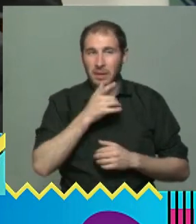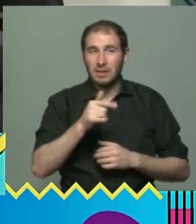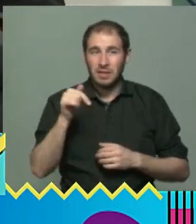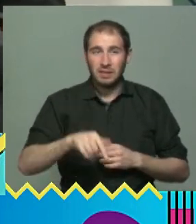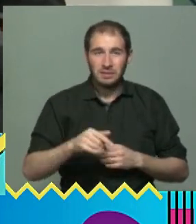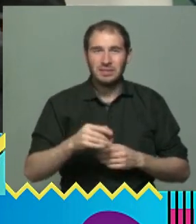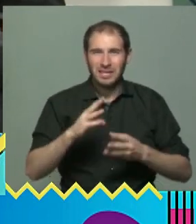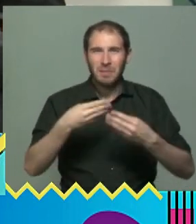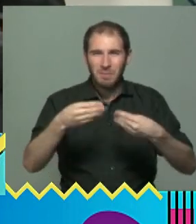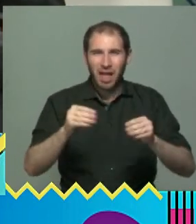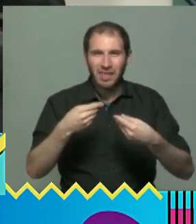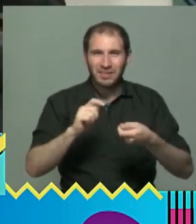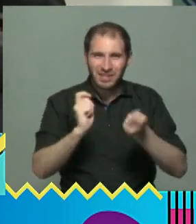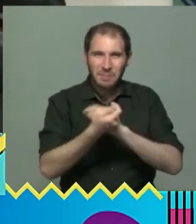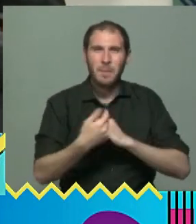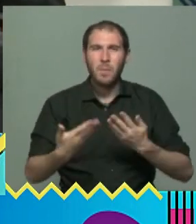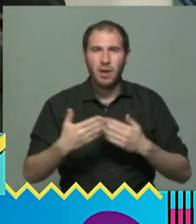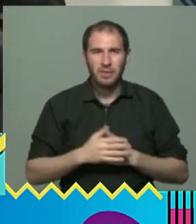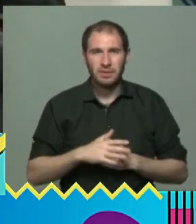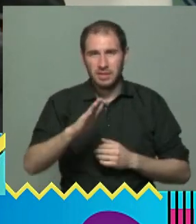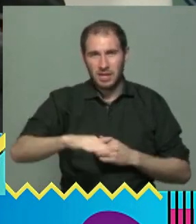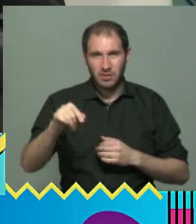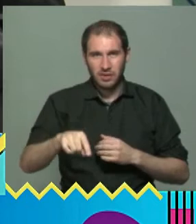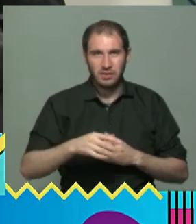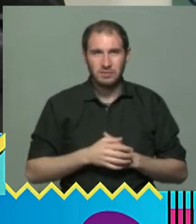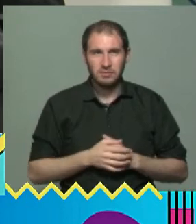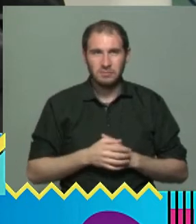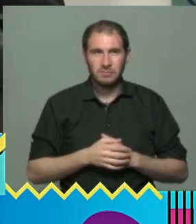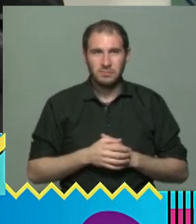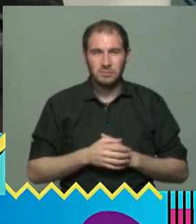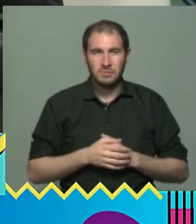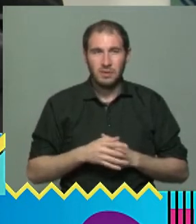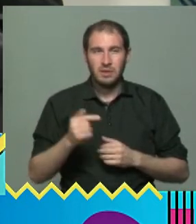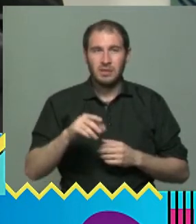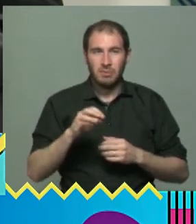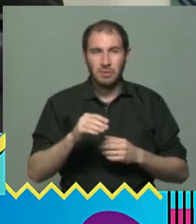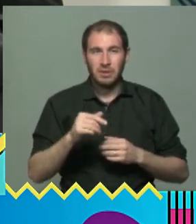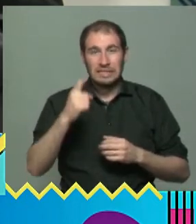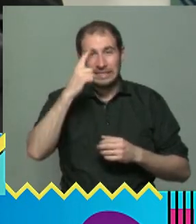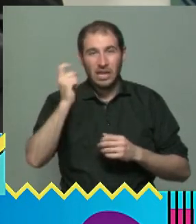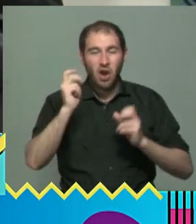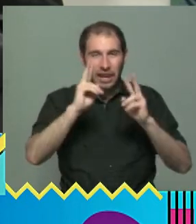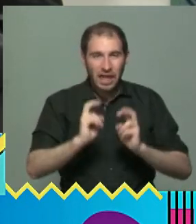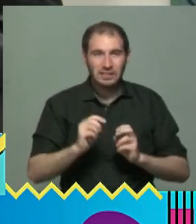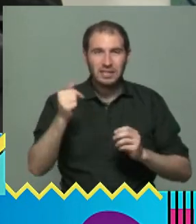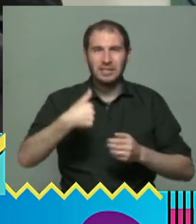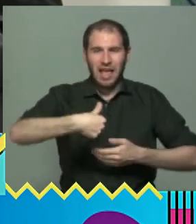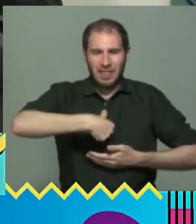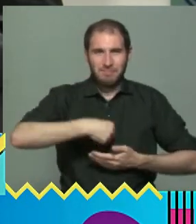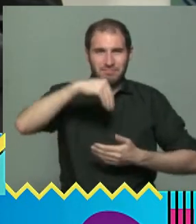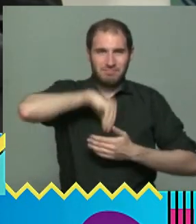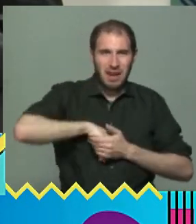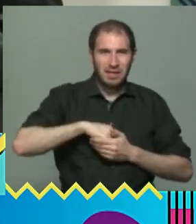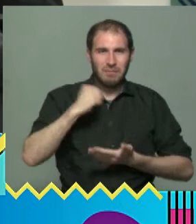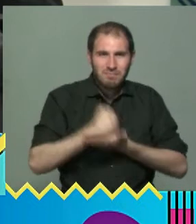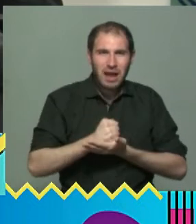existe cierta plasticidad en la psiquis del niño y que uno, lo que se llama por lo menos desde el psicoanálisis, estas huellas mnémicas que se van